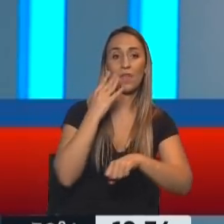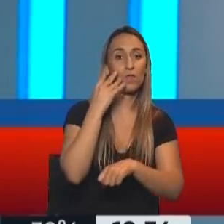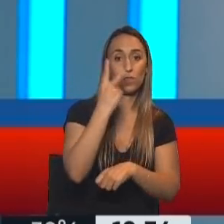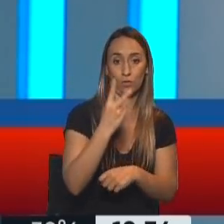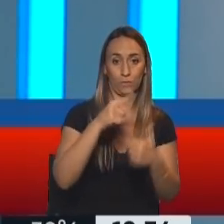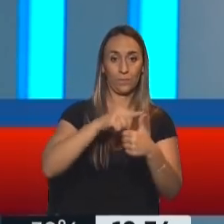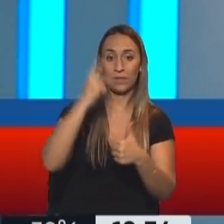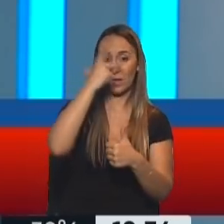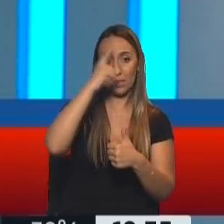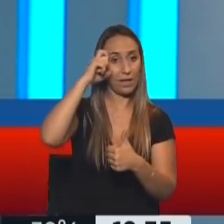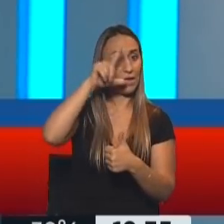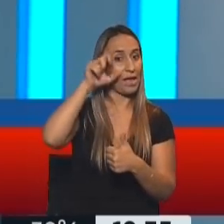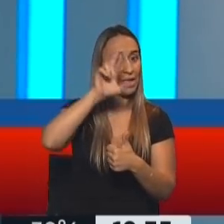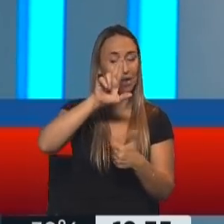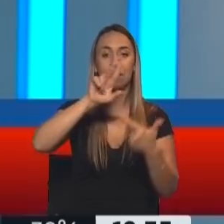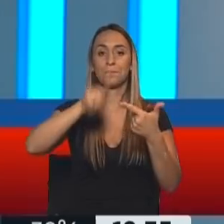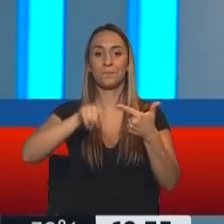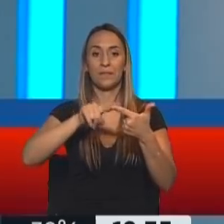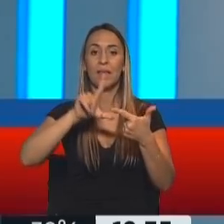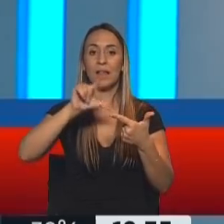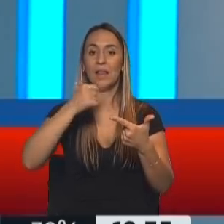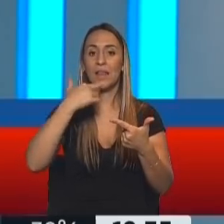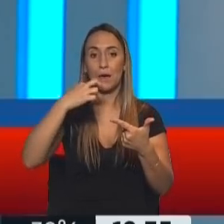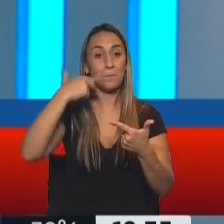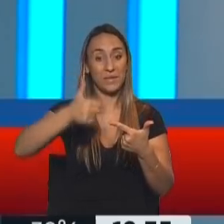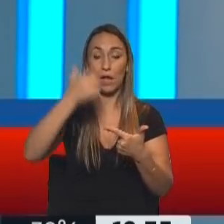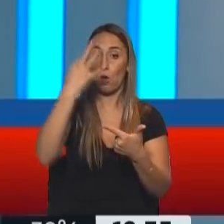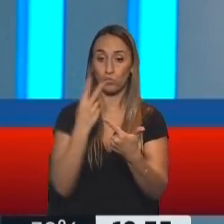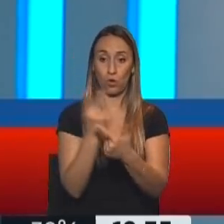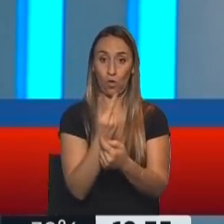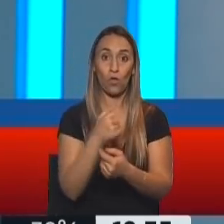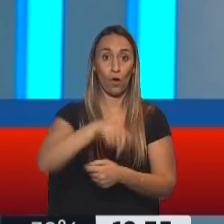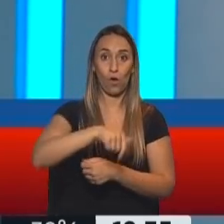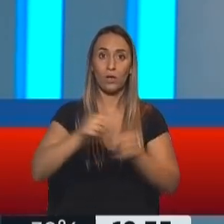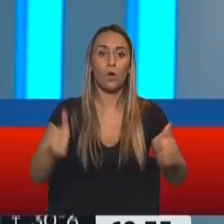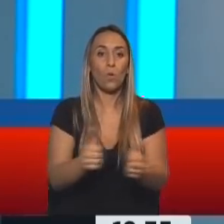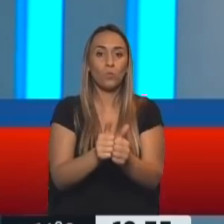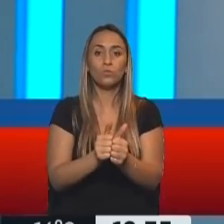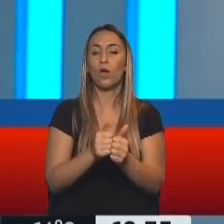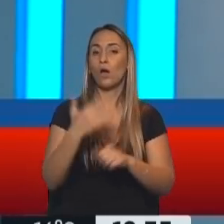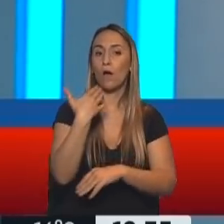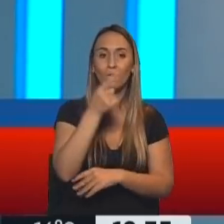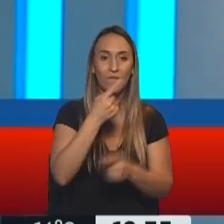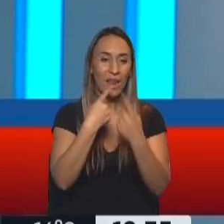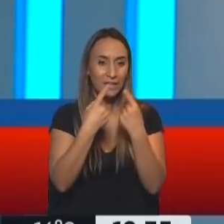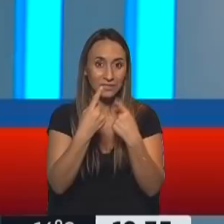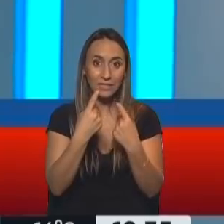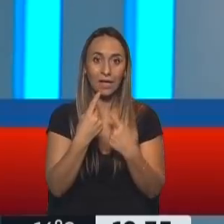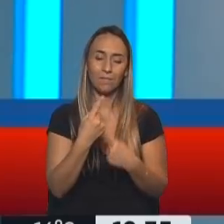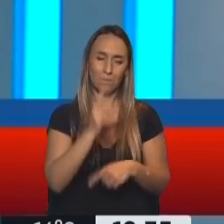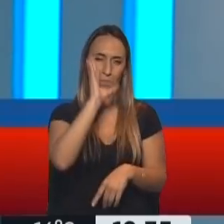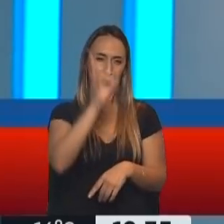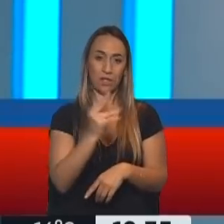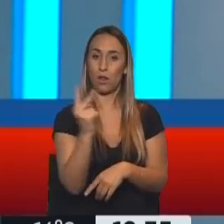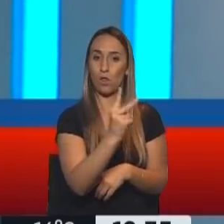como autoridades de esta comisión, que hoy dieron una conferencia en conjunto, se mostraron juntos. Esto quiere decir que están coordinando en conjunto